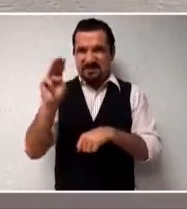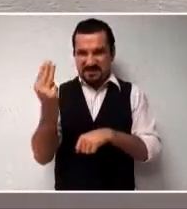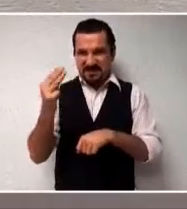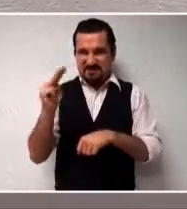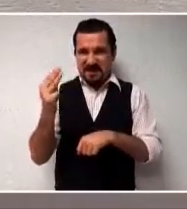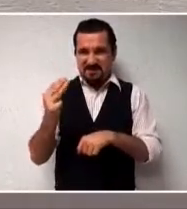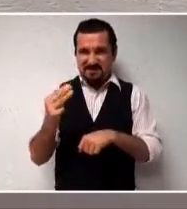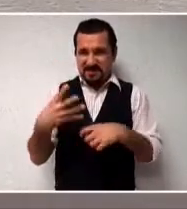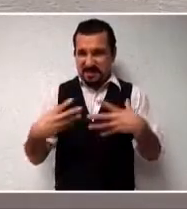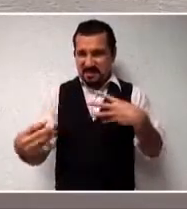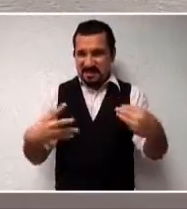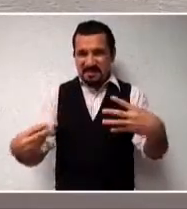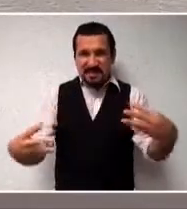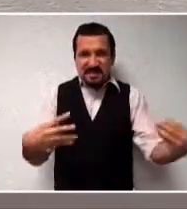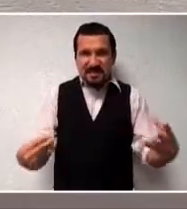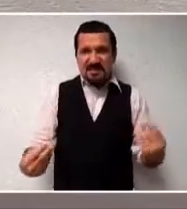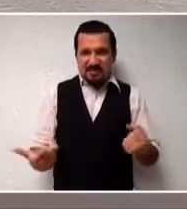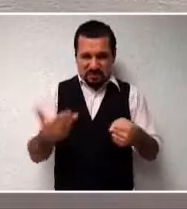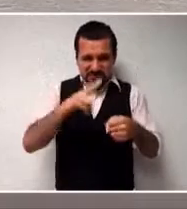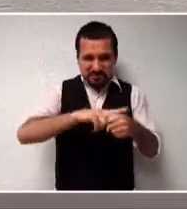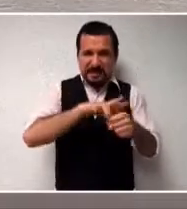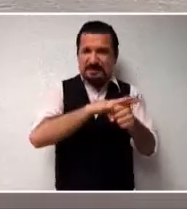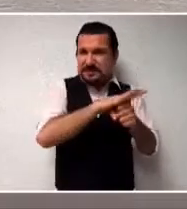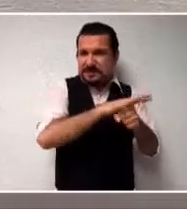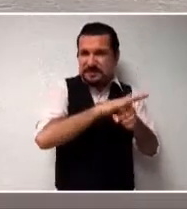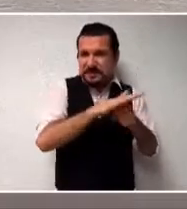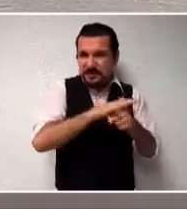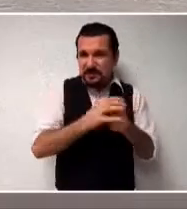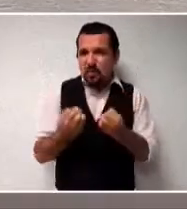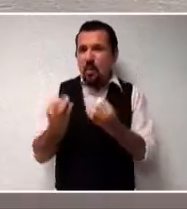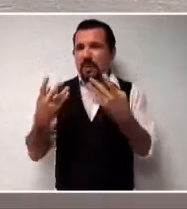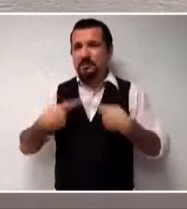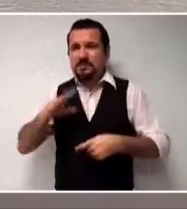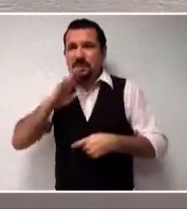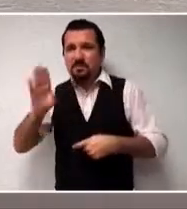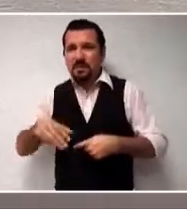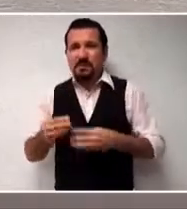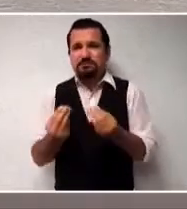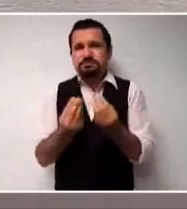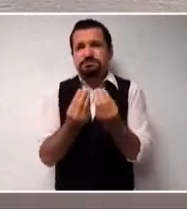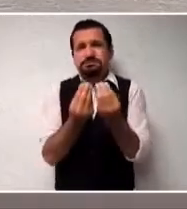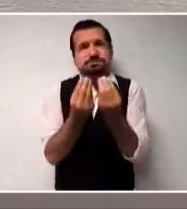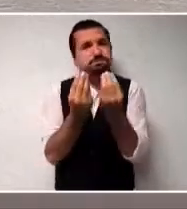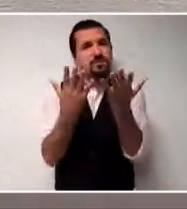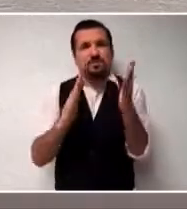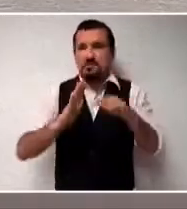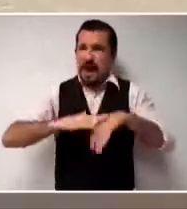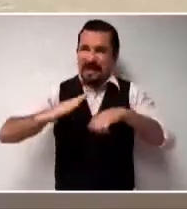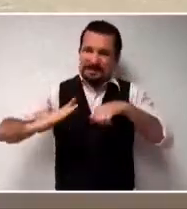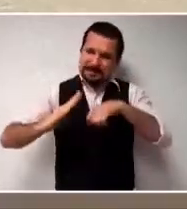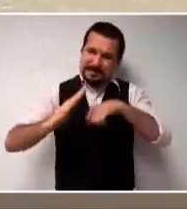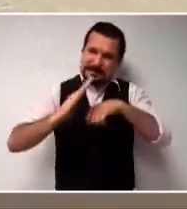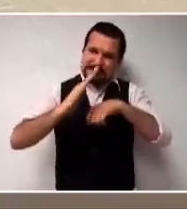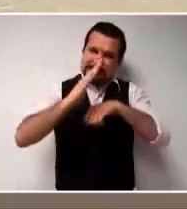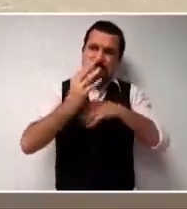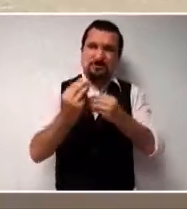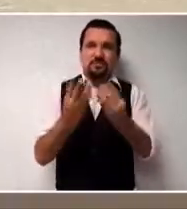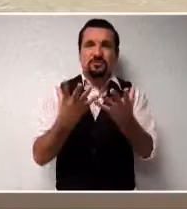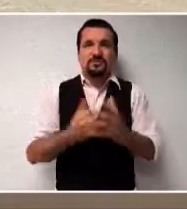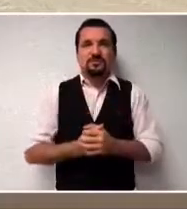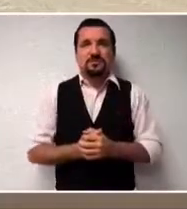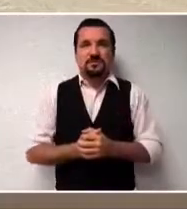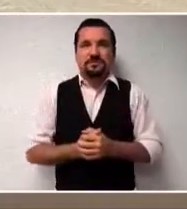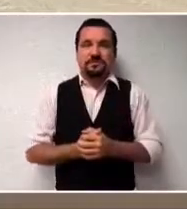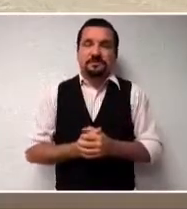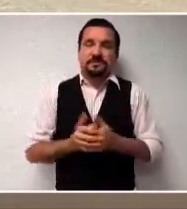de contagio las hospitalizaciones y el número de fallecimientos serán más altos de ninguna